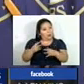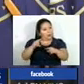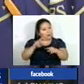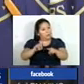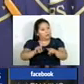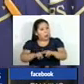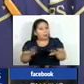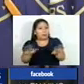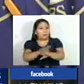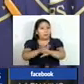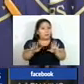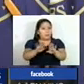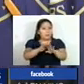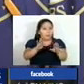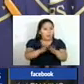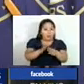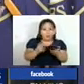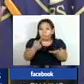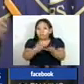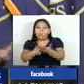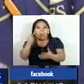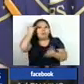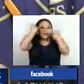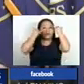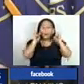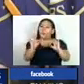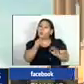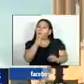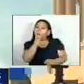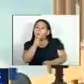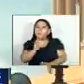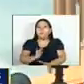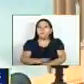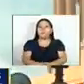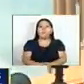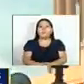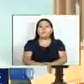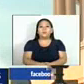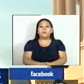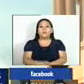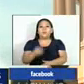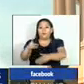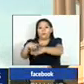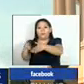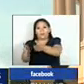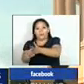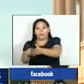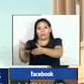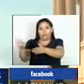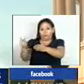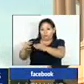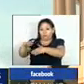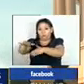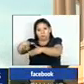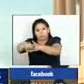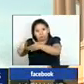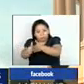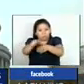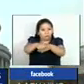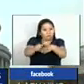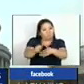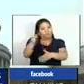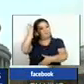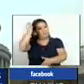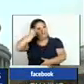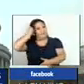vamos a sacar ninguna herramienta de la mesa por las dudas que ellos no lo hagan algunos de los republicanos de las dos cámaras del congreso han expresado